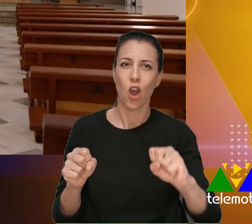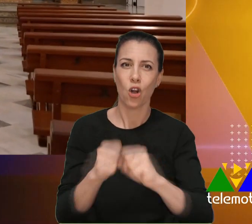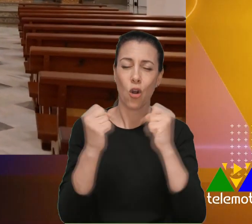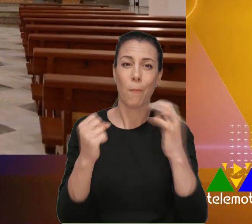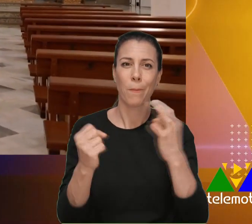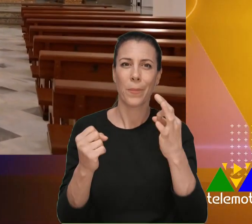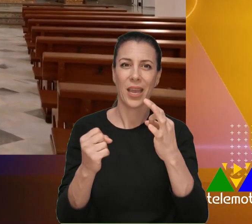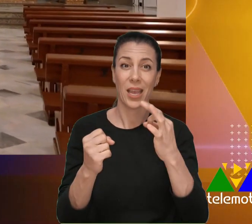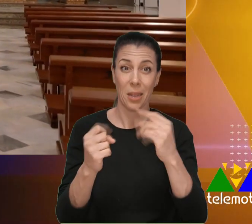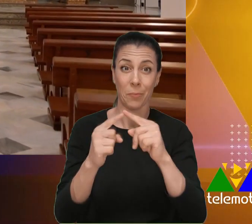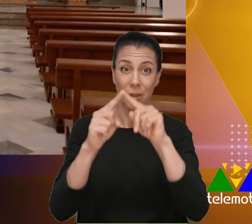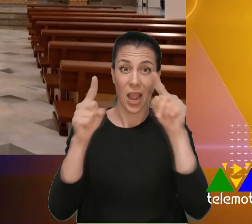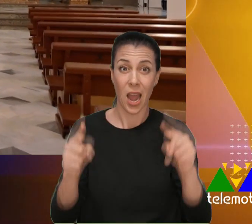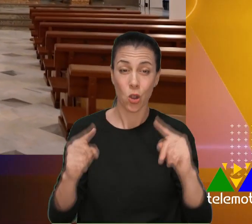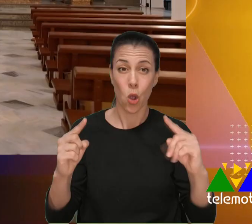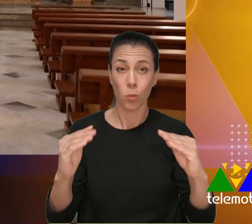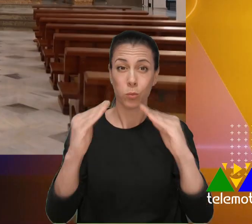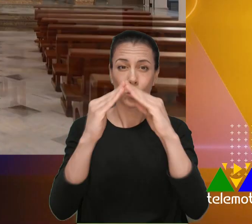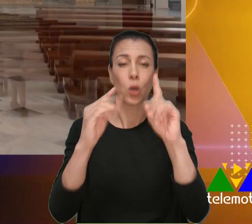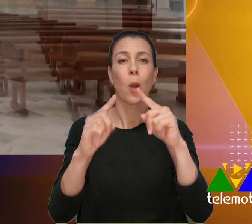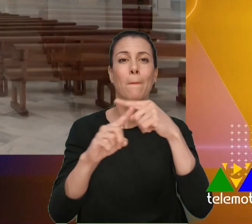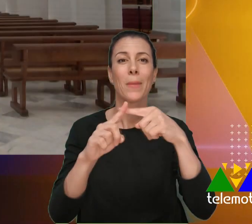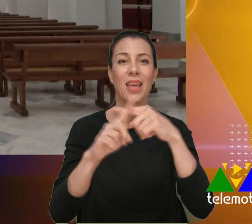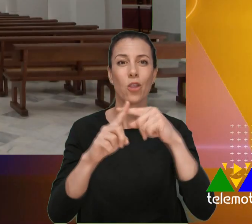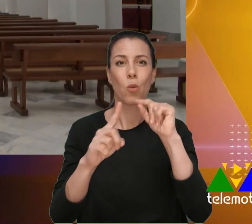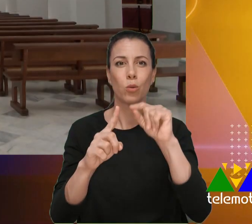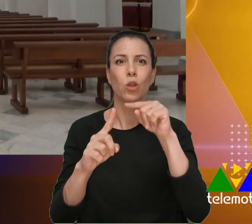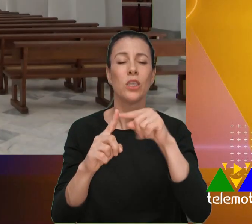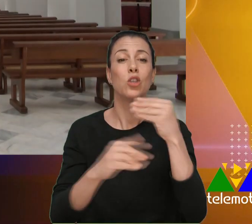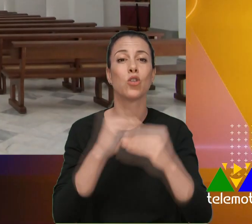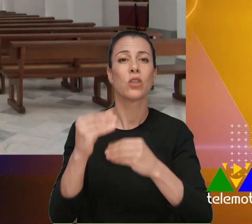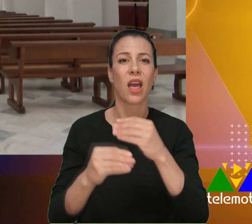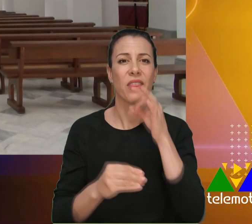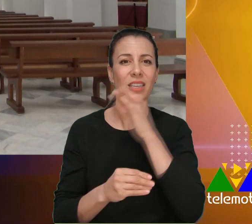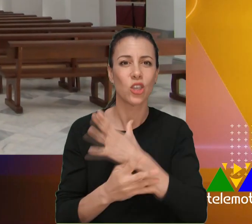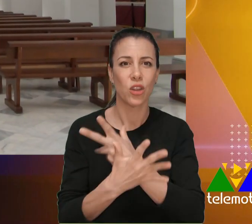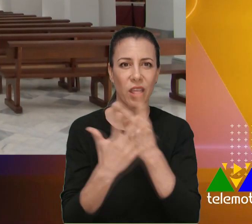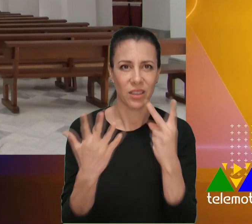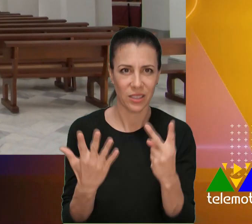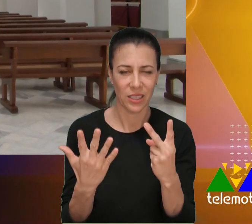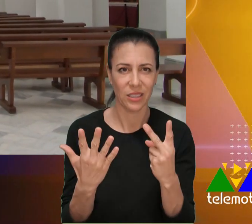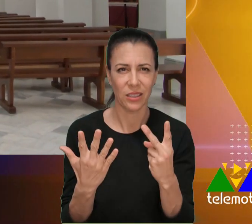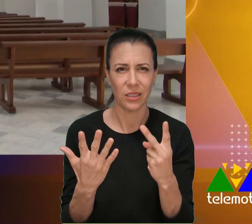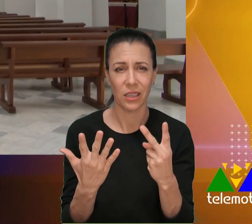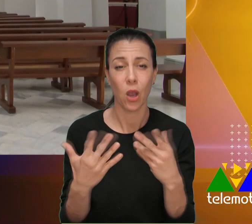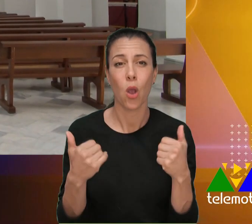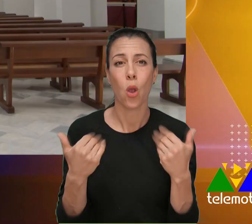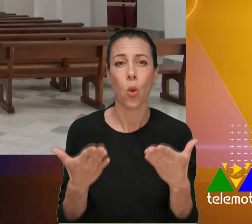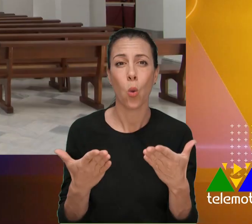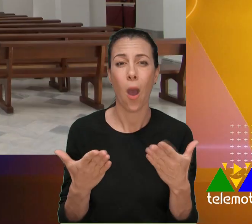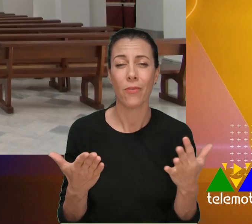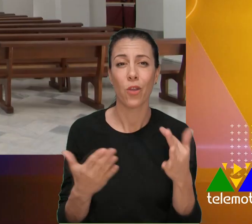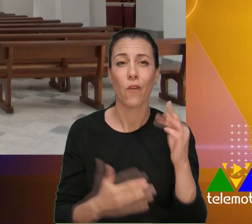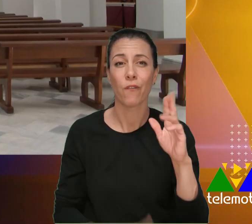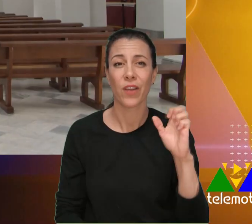punto, del arco apuntado, lo sustituye por arco medio punto. Esto se hace ya en el siglo XVII, cuando Ambrosio de